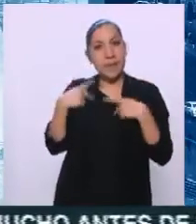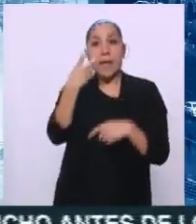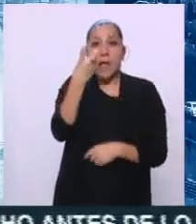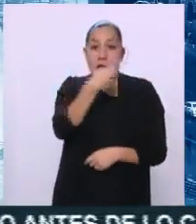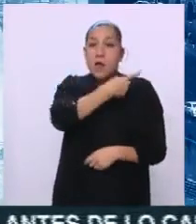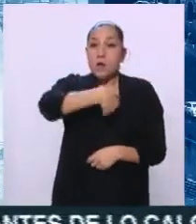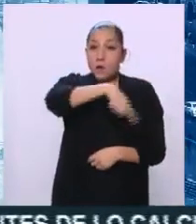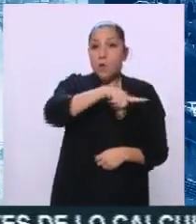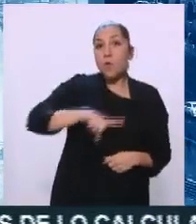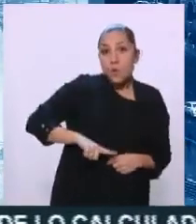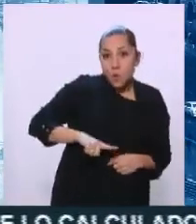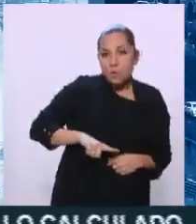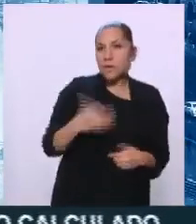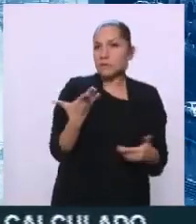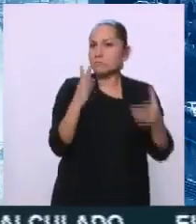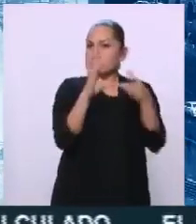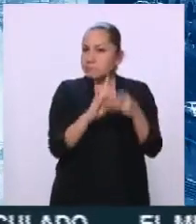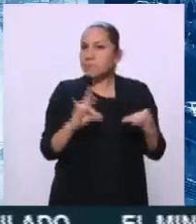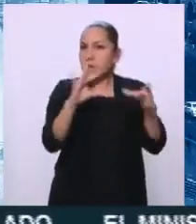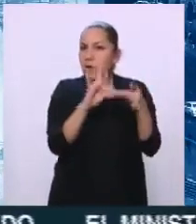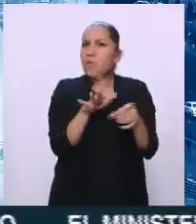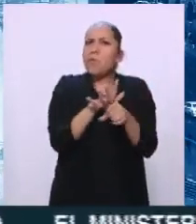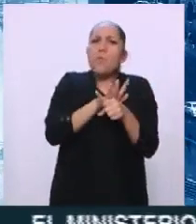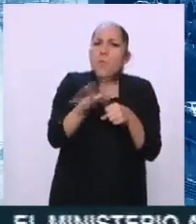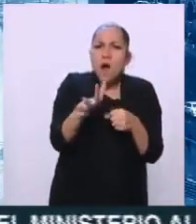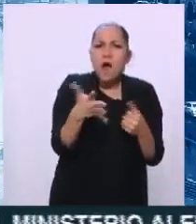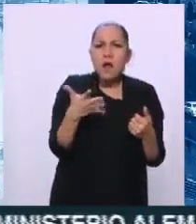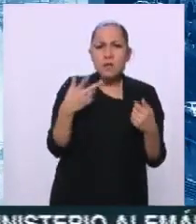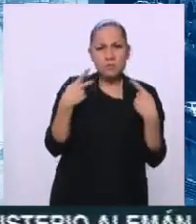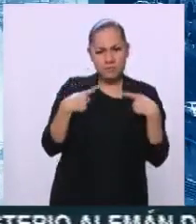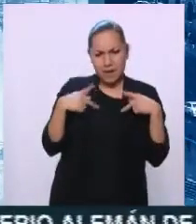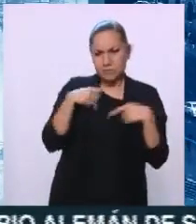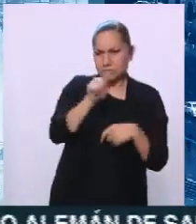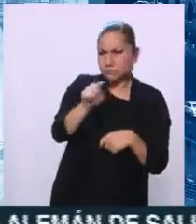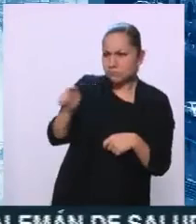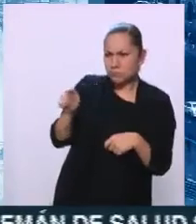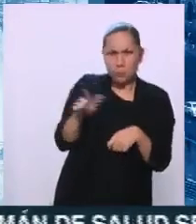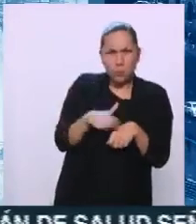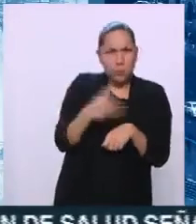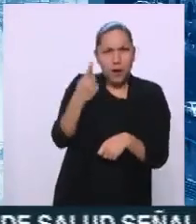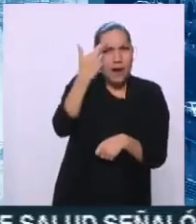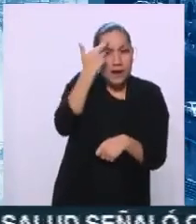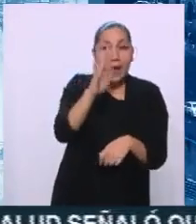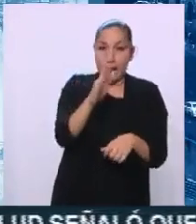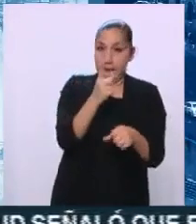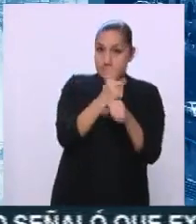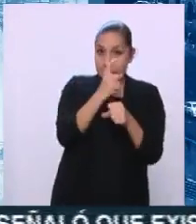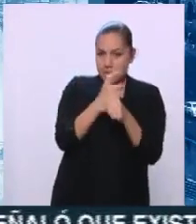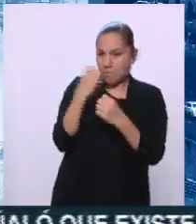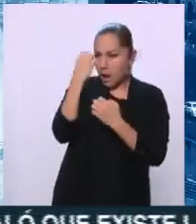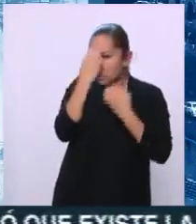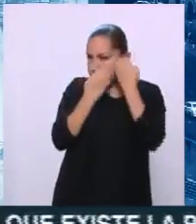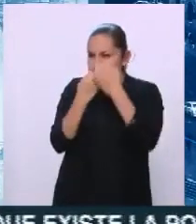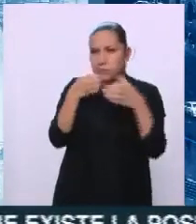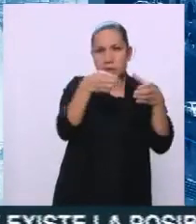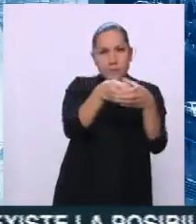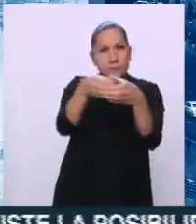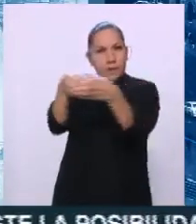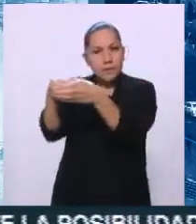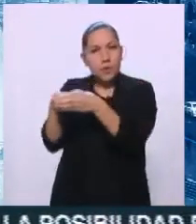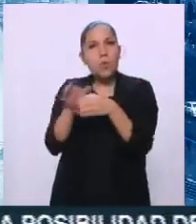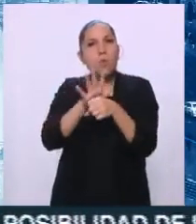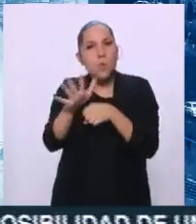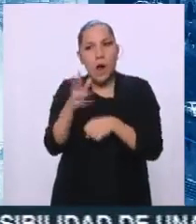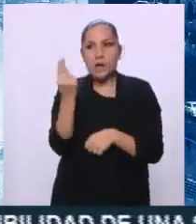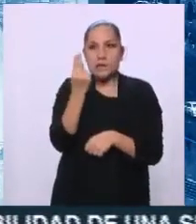gobierno cuáles eran las razones, primero exponer los diagnósticos y cuáles eran las propuestas de solución, y ahora